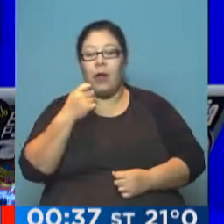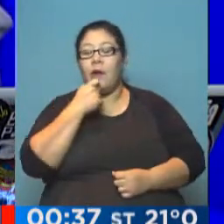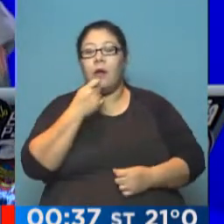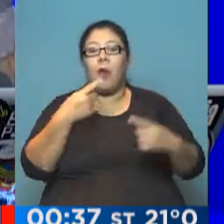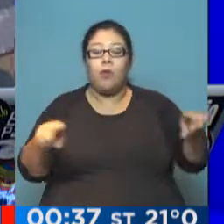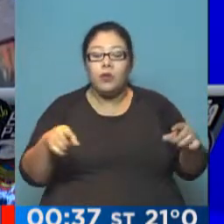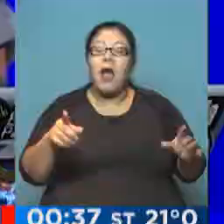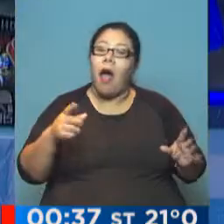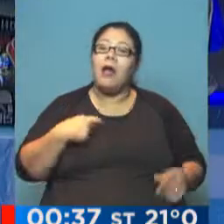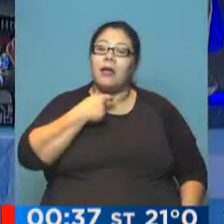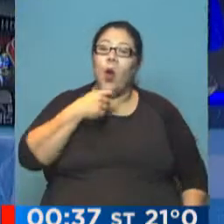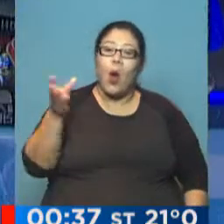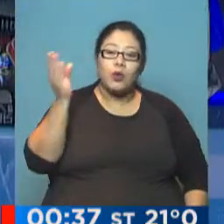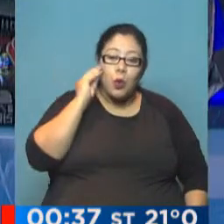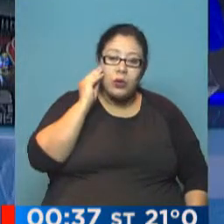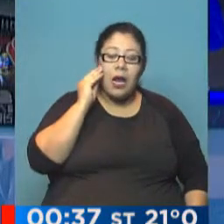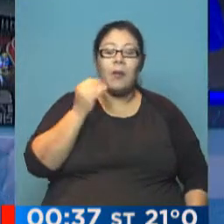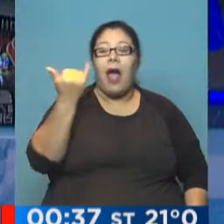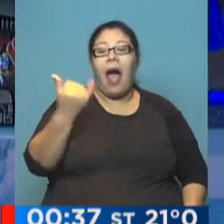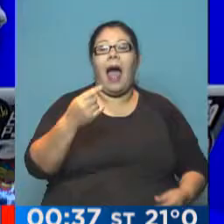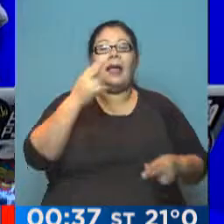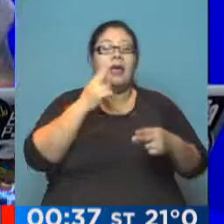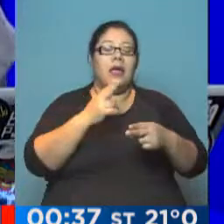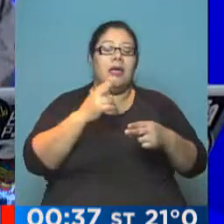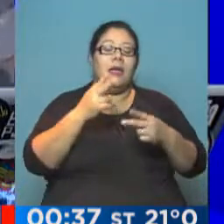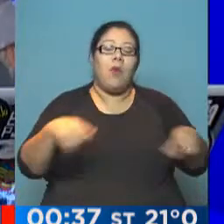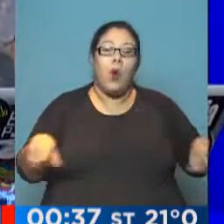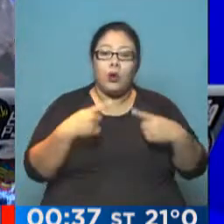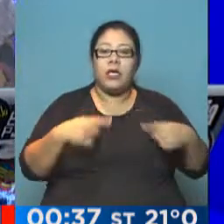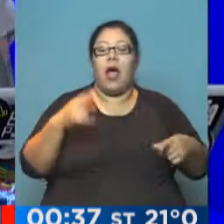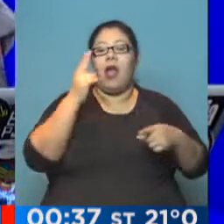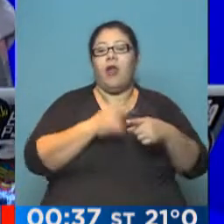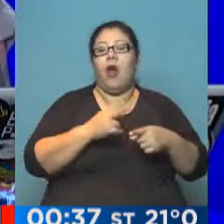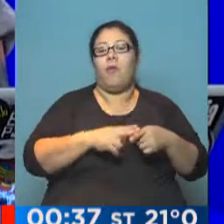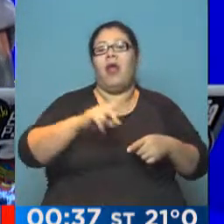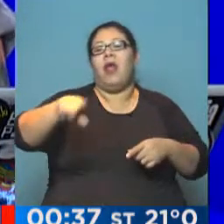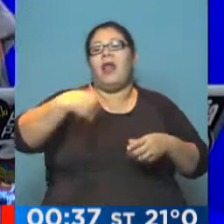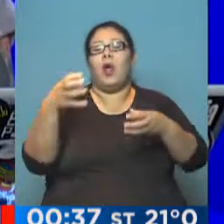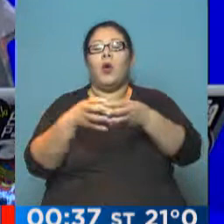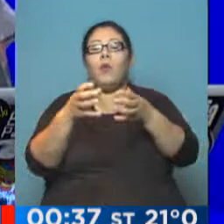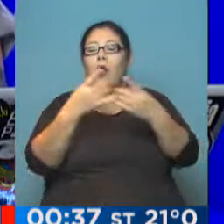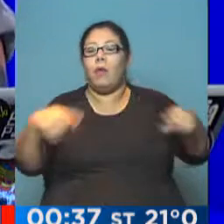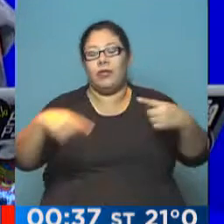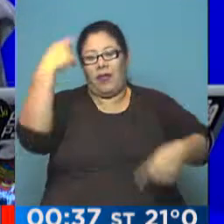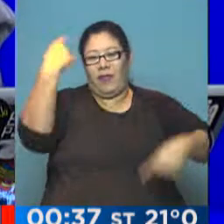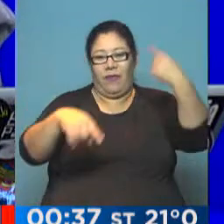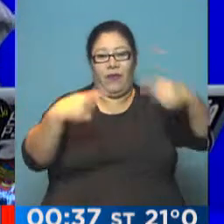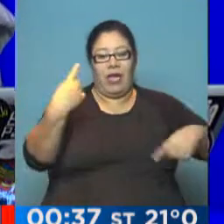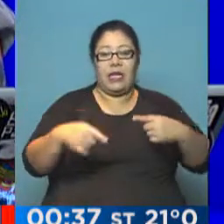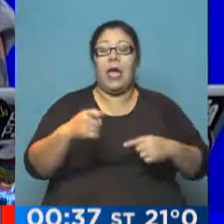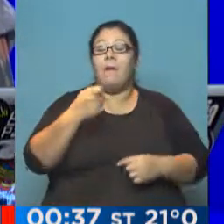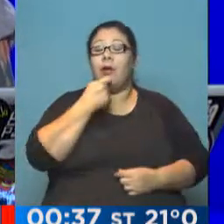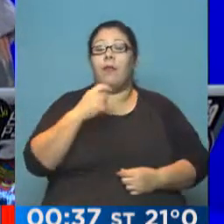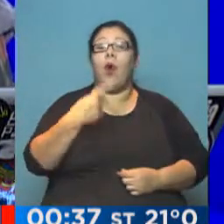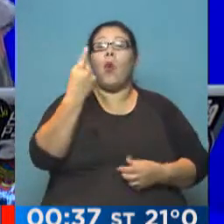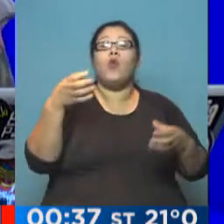ir a escucharlo, a ver qué es. Sí. No sé, están hay temas de Dylan, temas de The Circle, temas de los Beatles, temas de Dean Martin y, por ejemplo, una banda que yo no conocía,